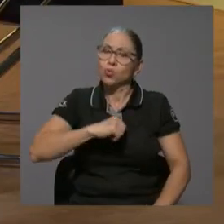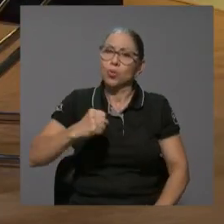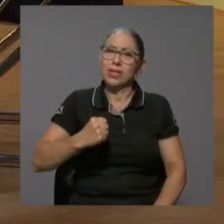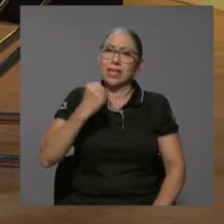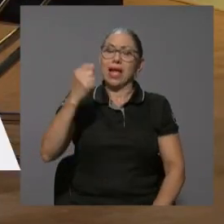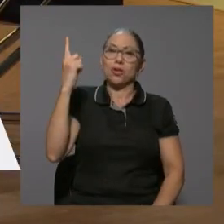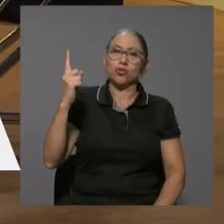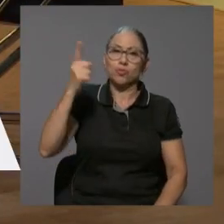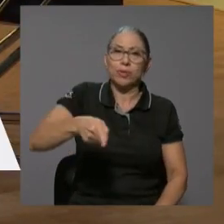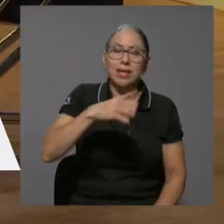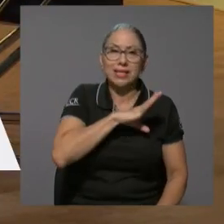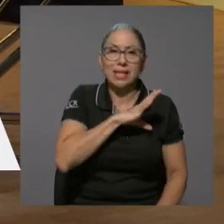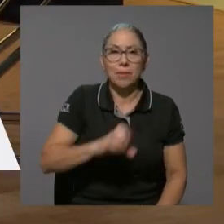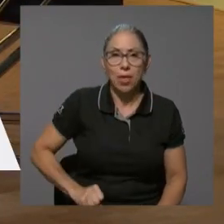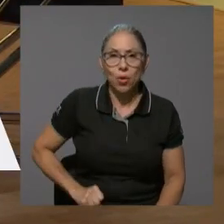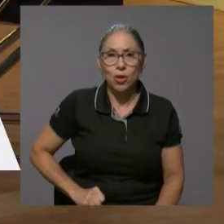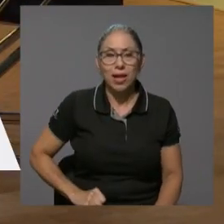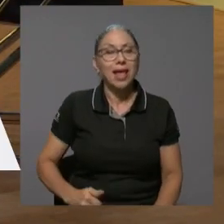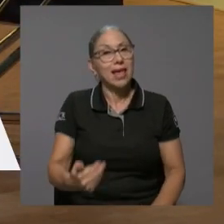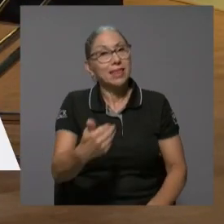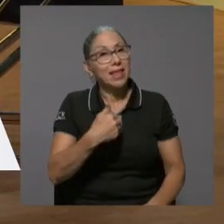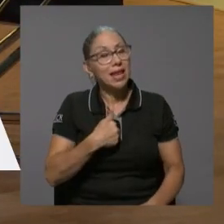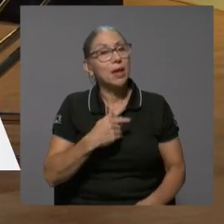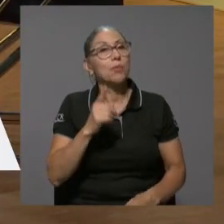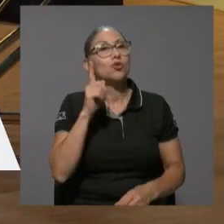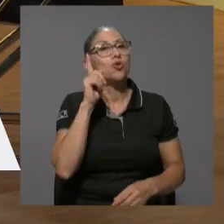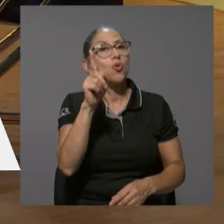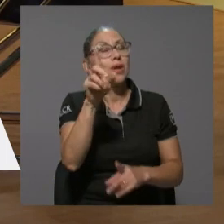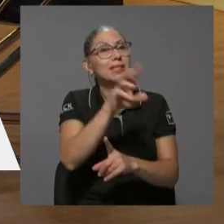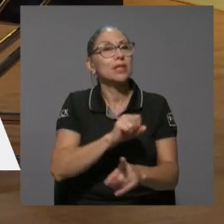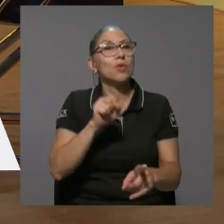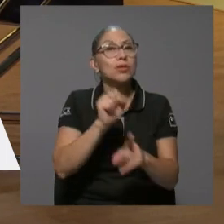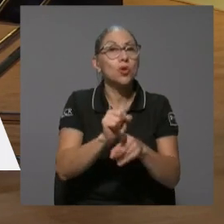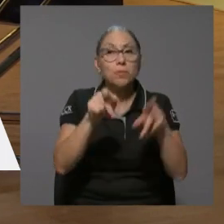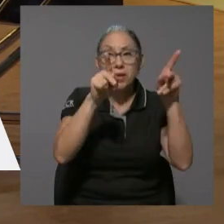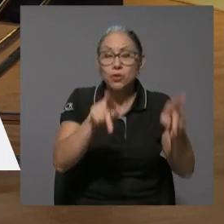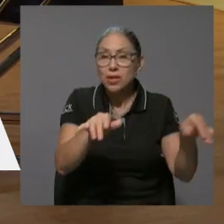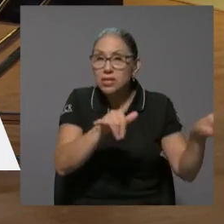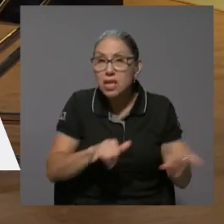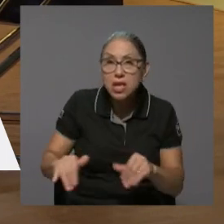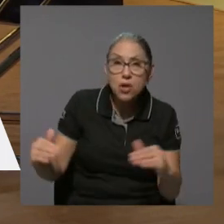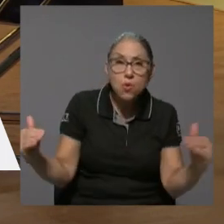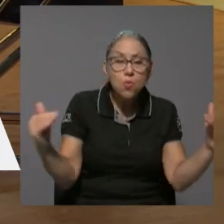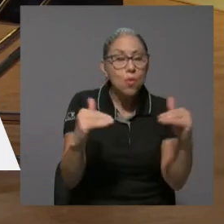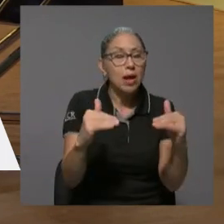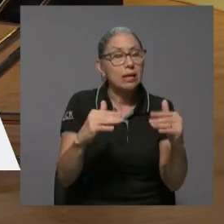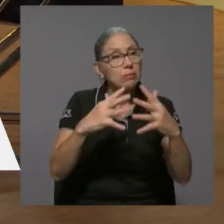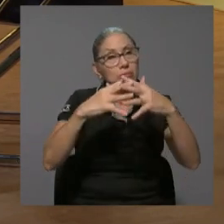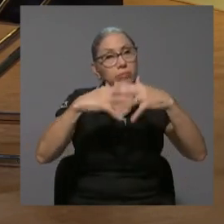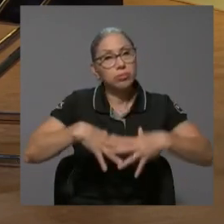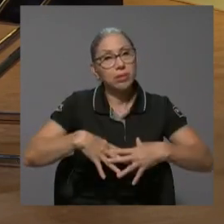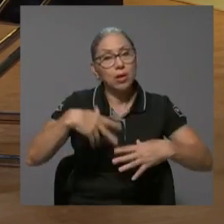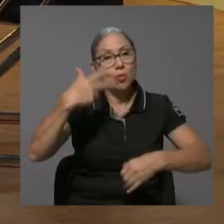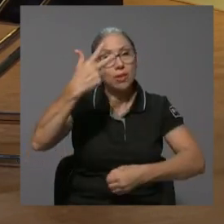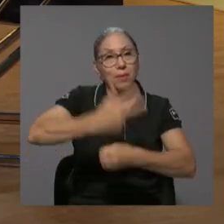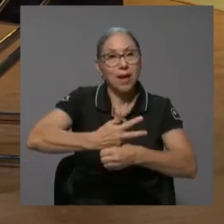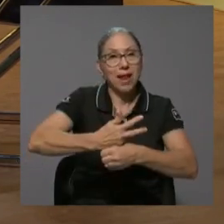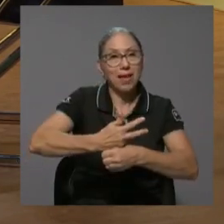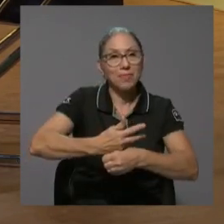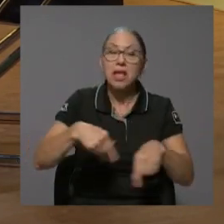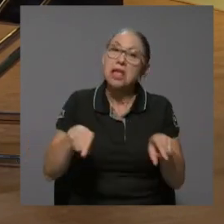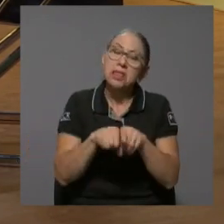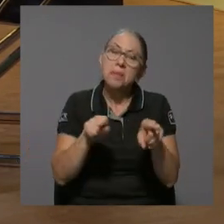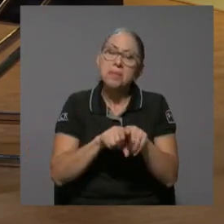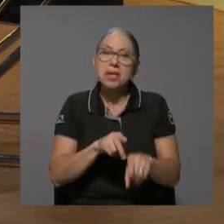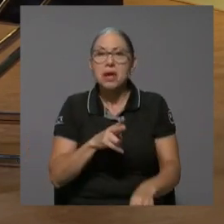un Estado de Derecho colapsado en Guatemala. A Honduras yo le daría el beneficio de la duda con Xiomara Castro en